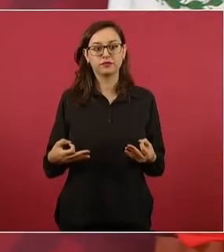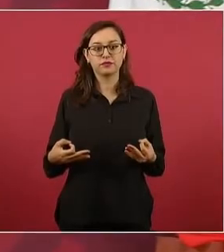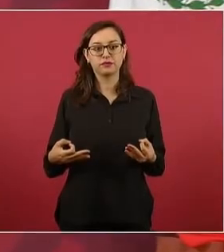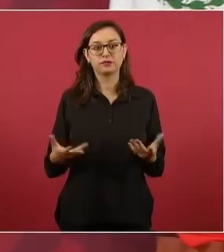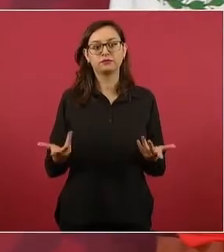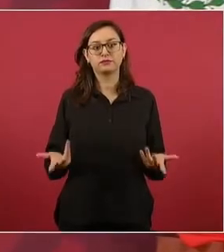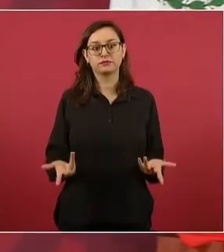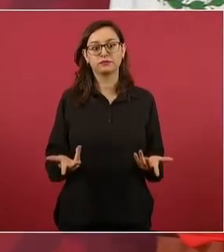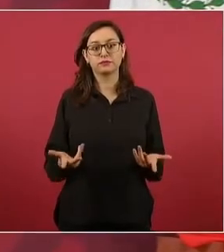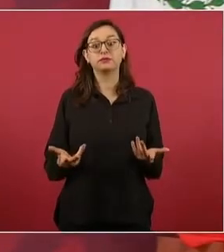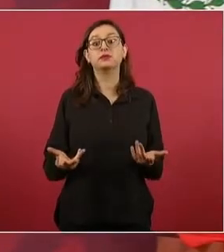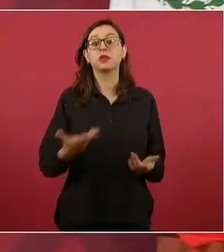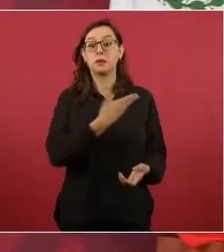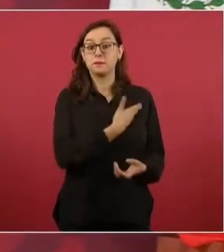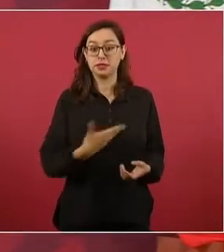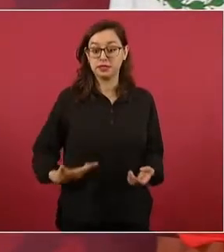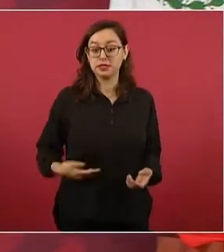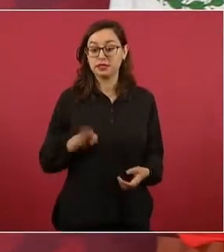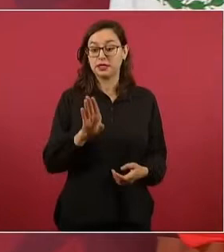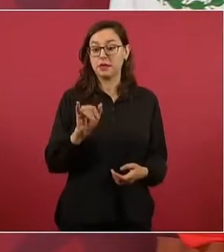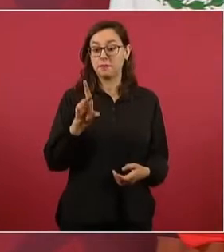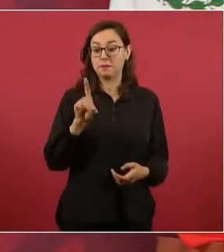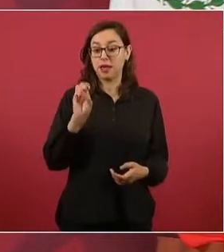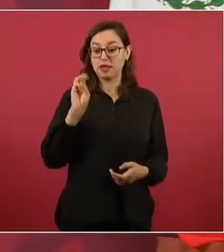amigo del presidente Biden,